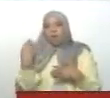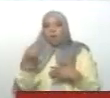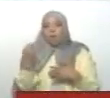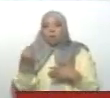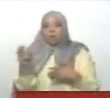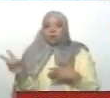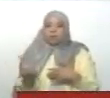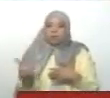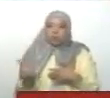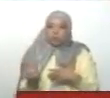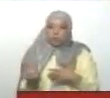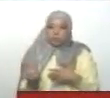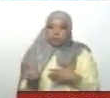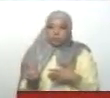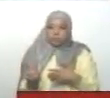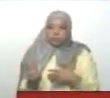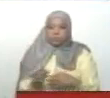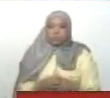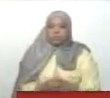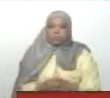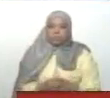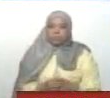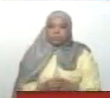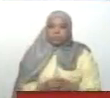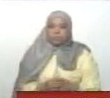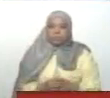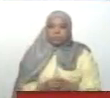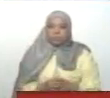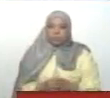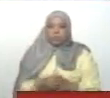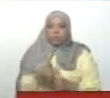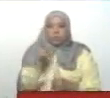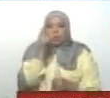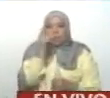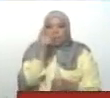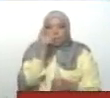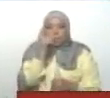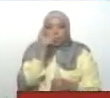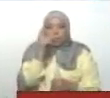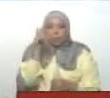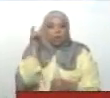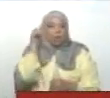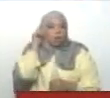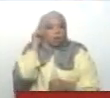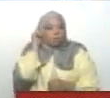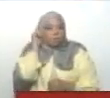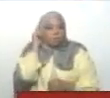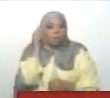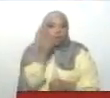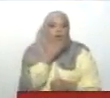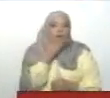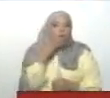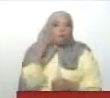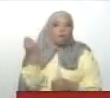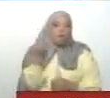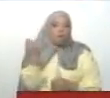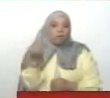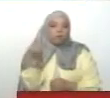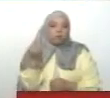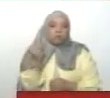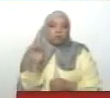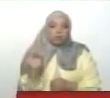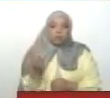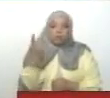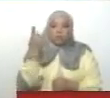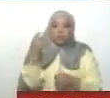misión Venezuela Joven. ¿Eh? Mujer, joven. Y la primera misión